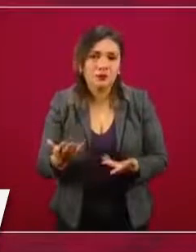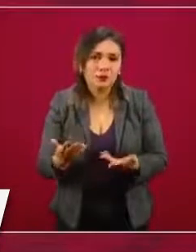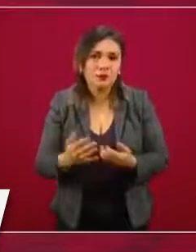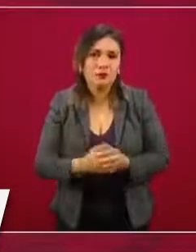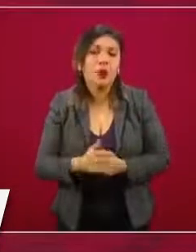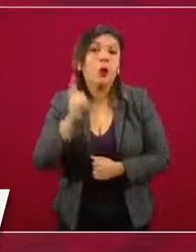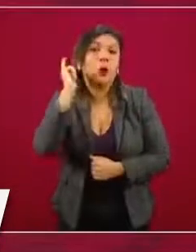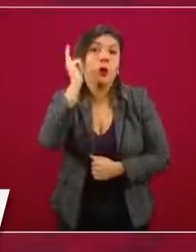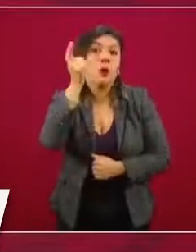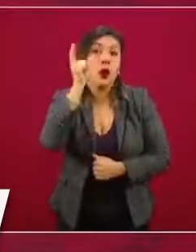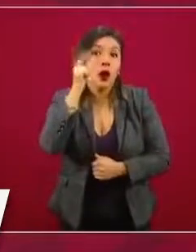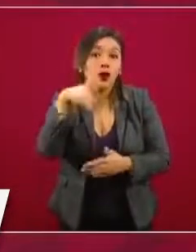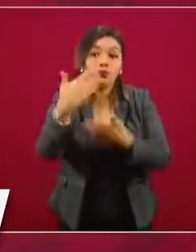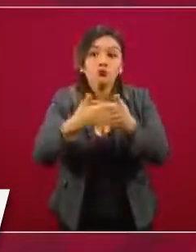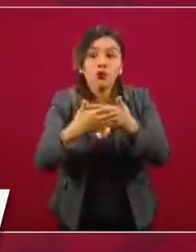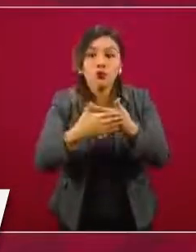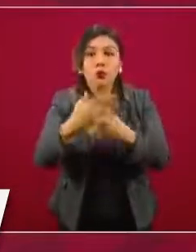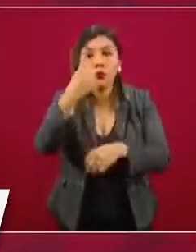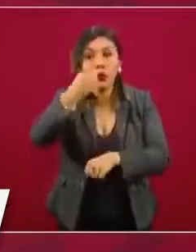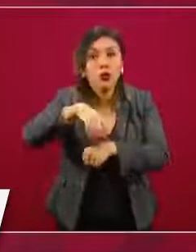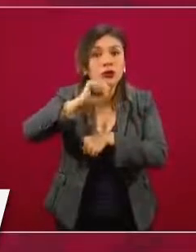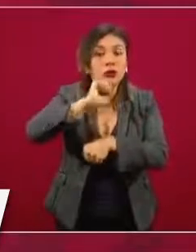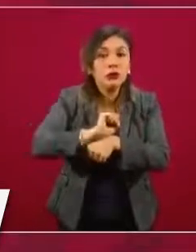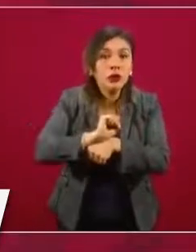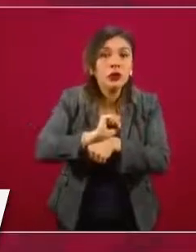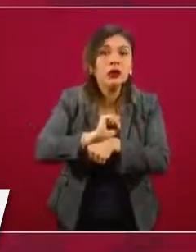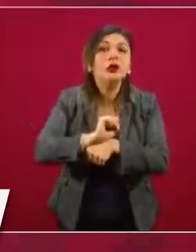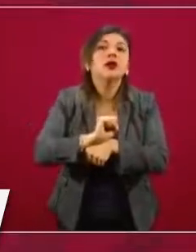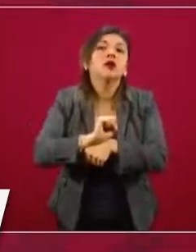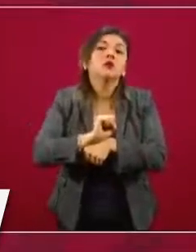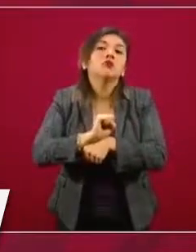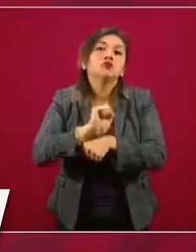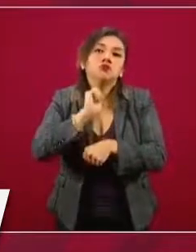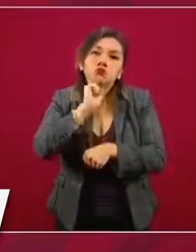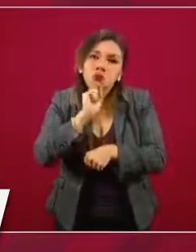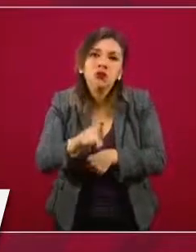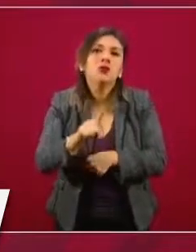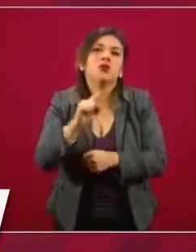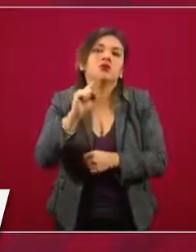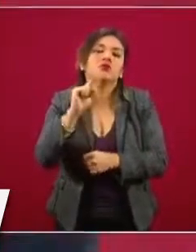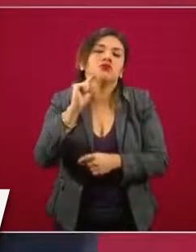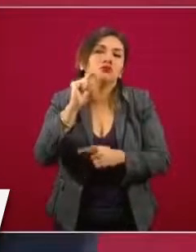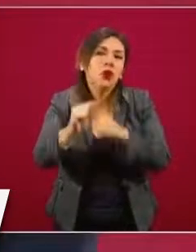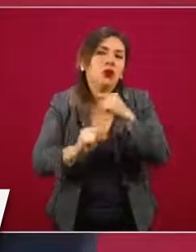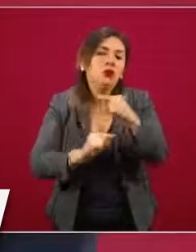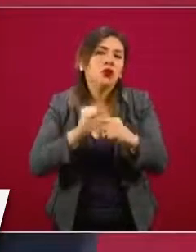y espero que la semana próxima siga